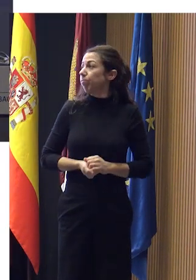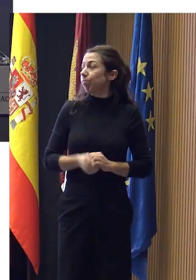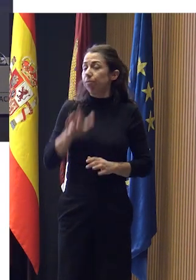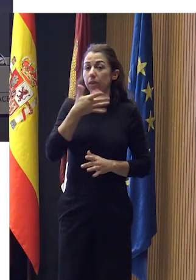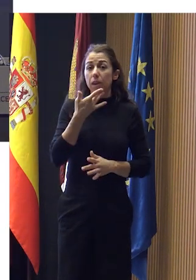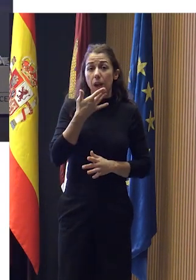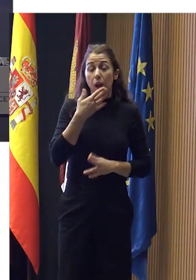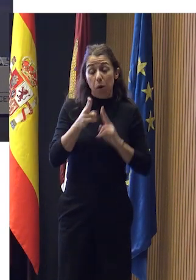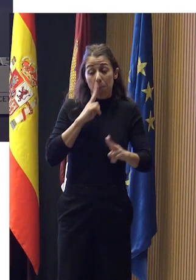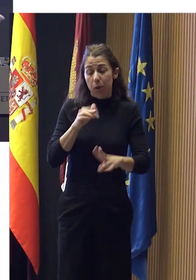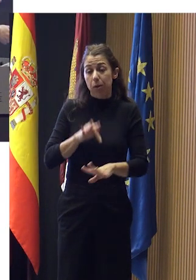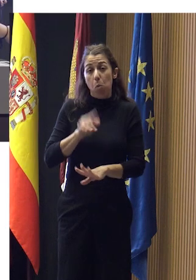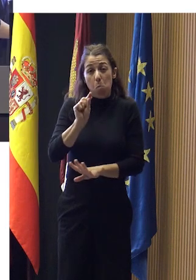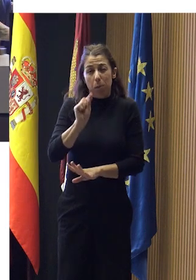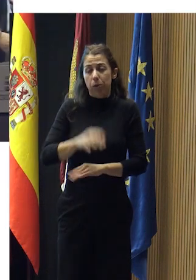ahora no me hace caso. Un segundín.